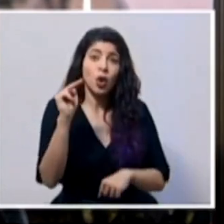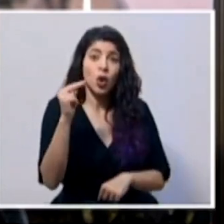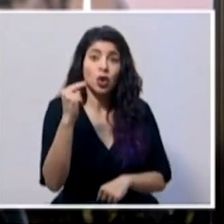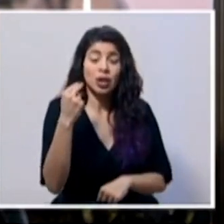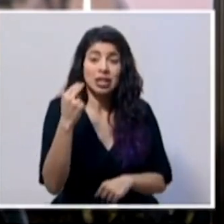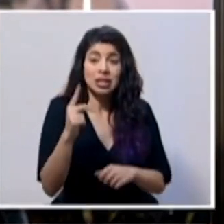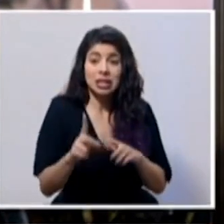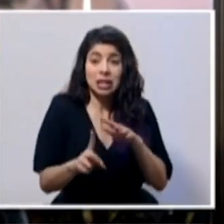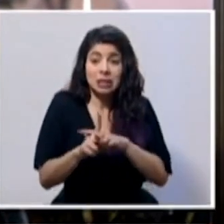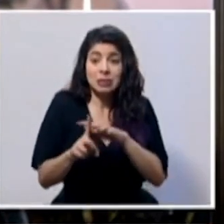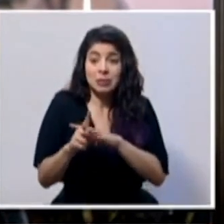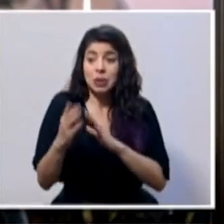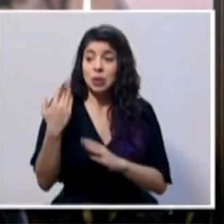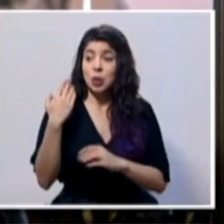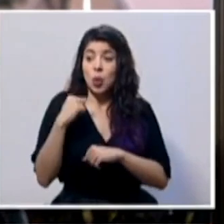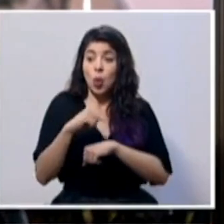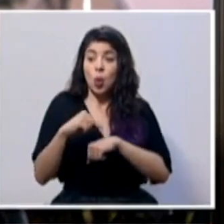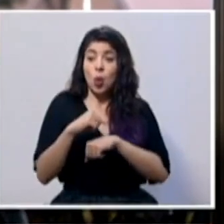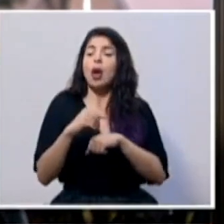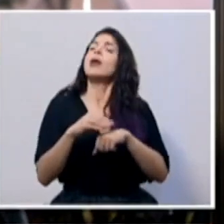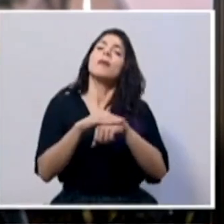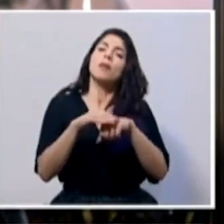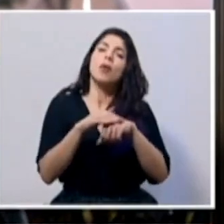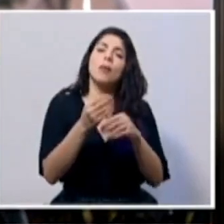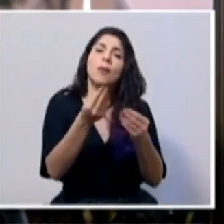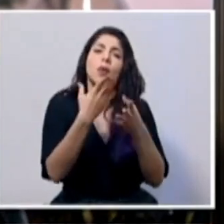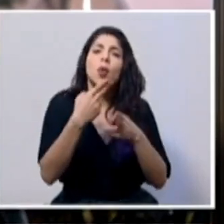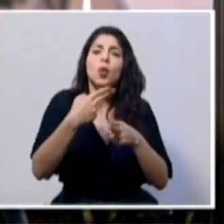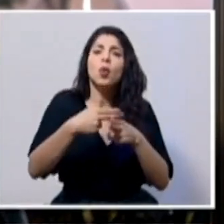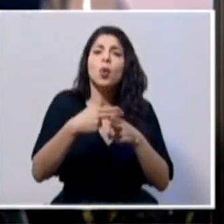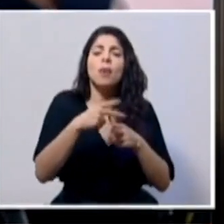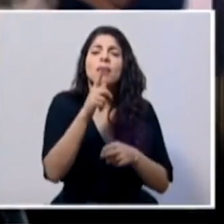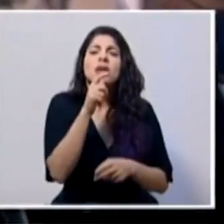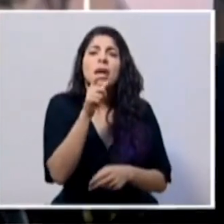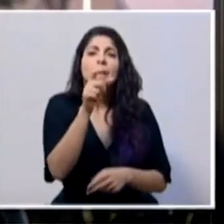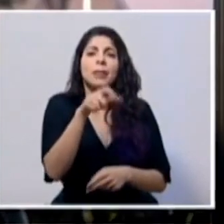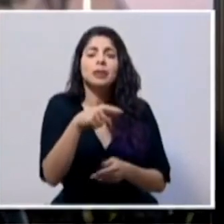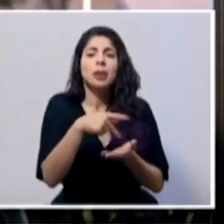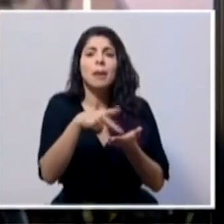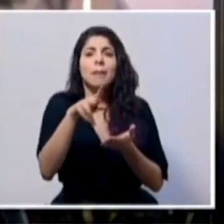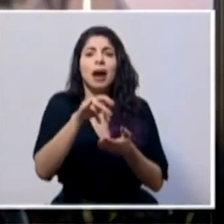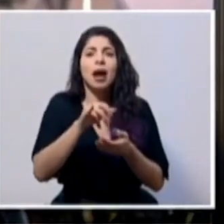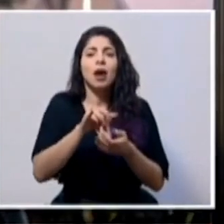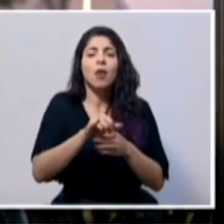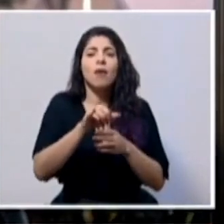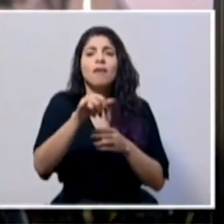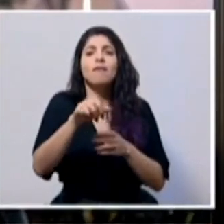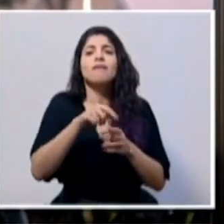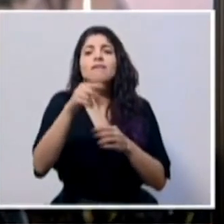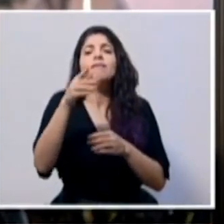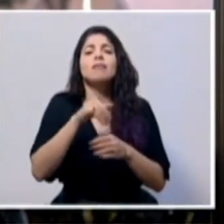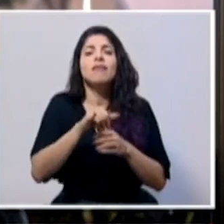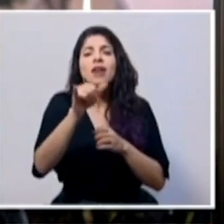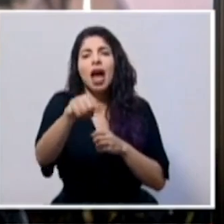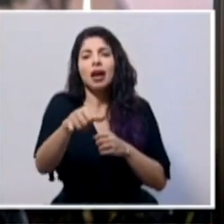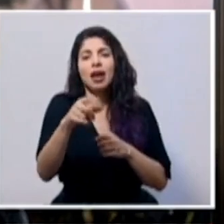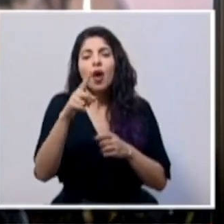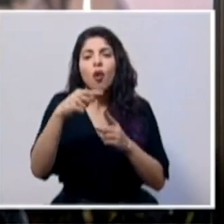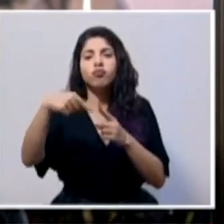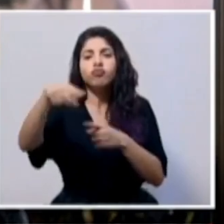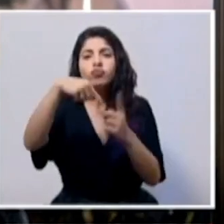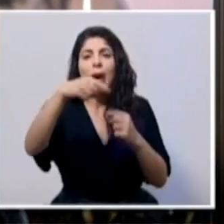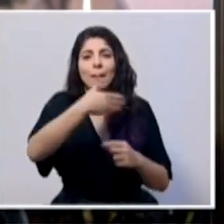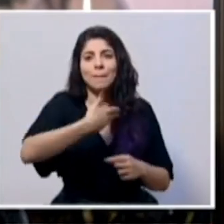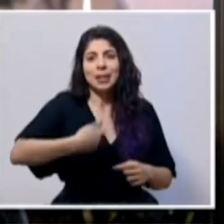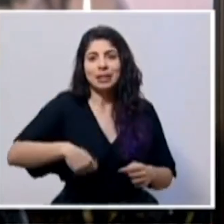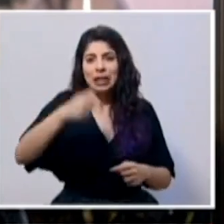que han surgido durante las últimas horas, nos faciliten el nombre de la persona que pagó el viaje del presidente Carlos Alvarado, también...